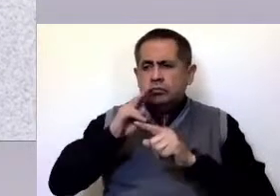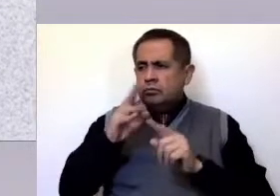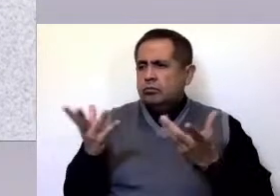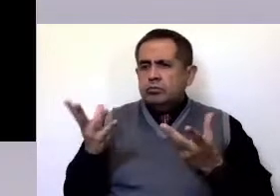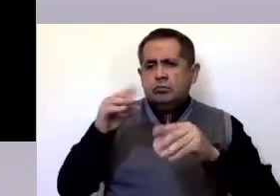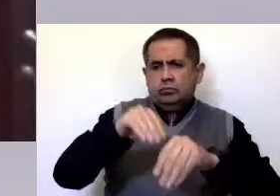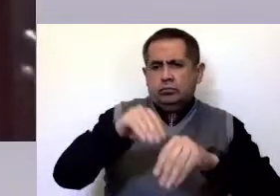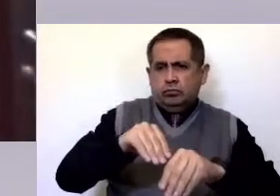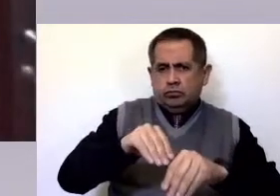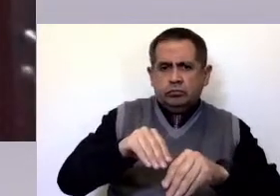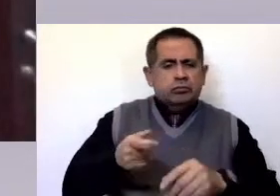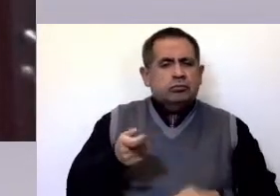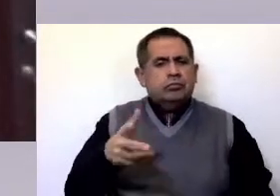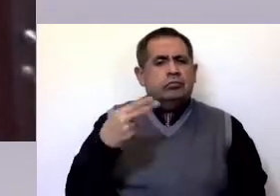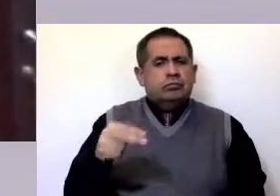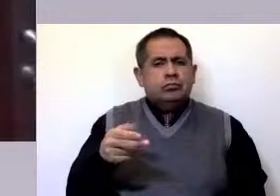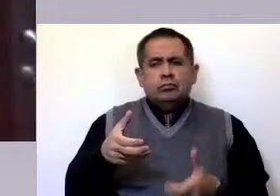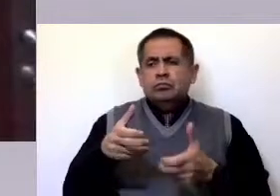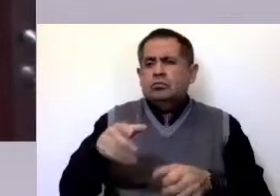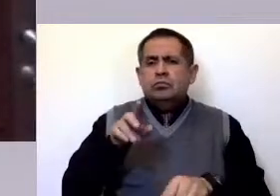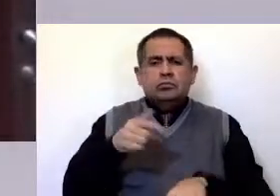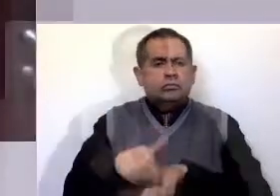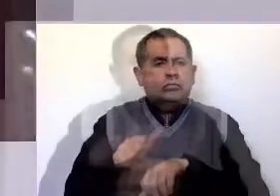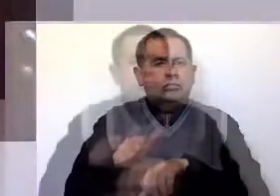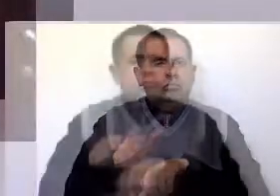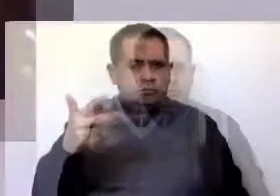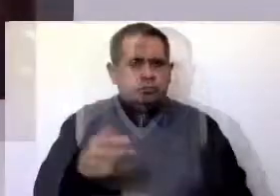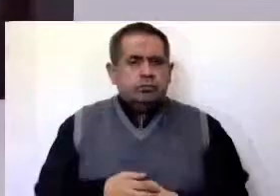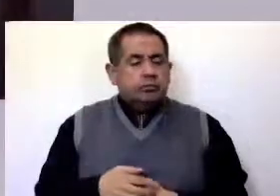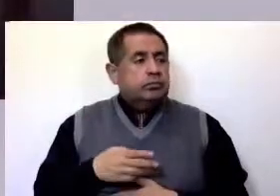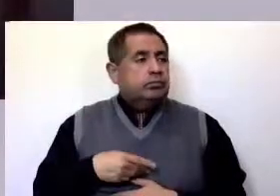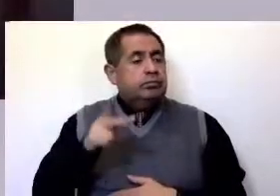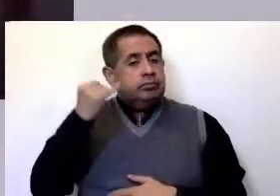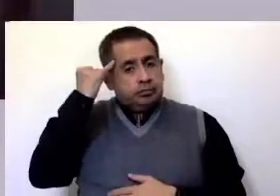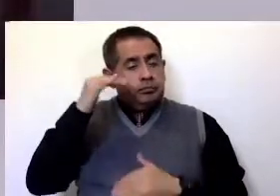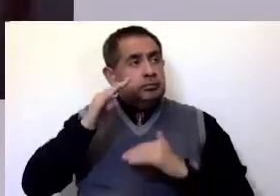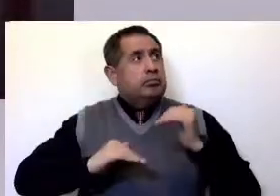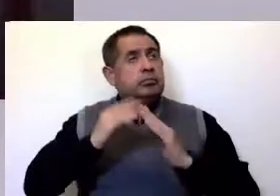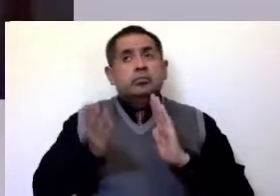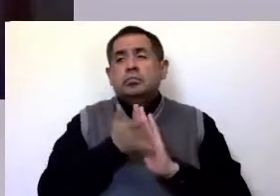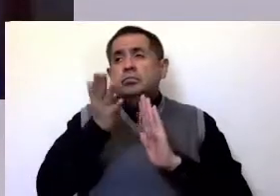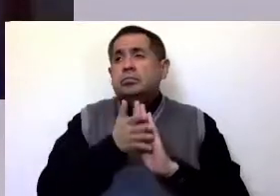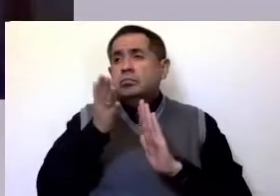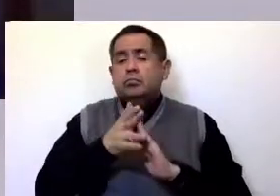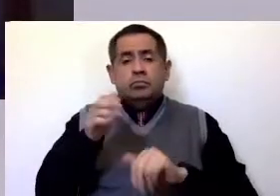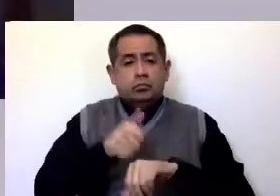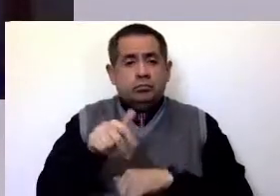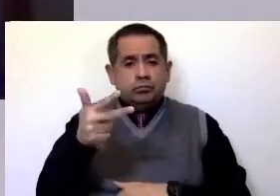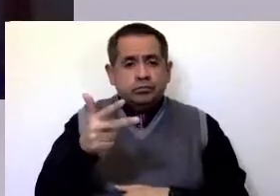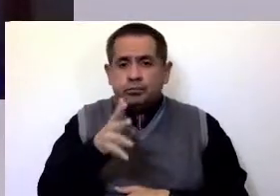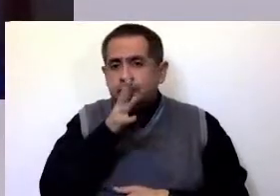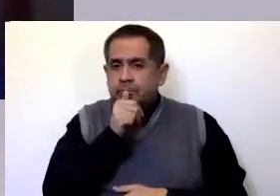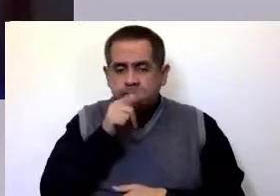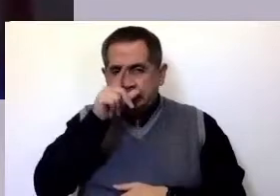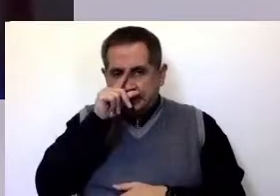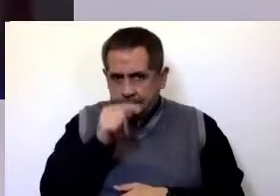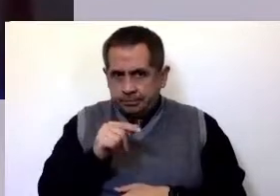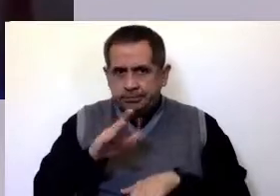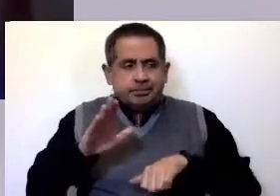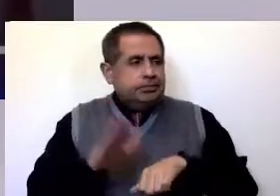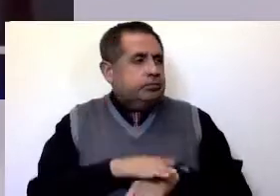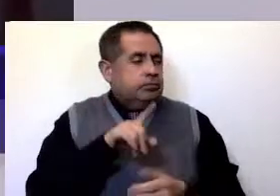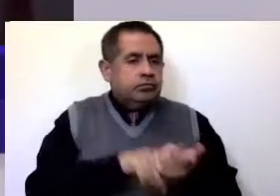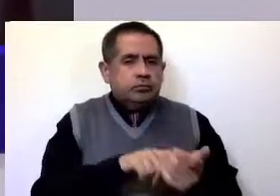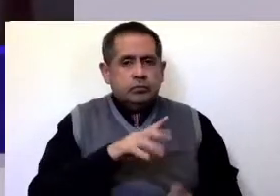13 sin embargo la construcción del nuevo pabellón no se realizó argumentando las autoridades la falta de